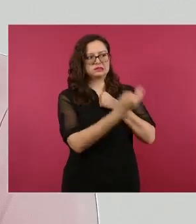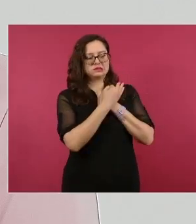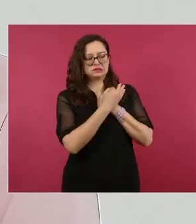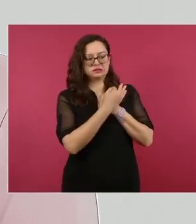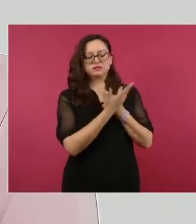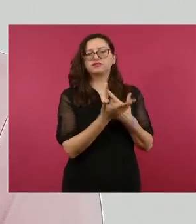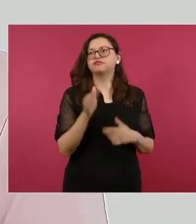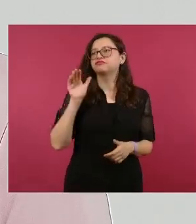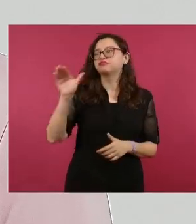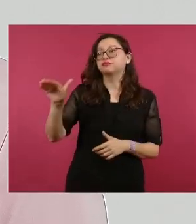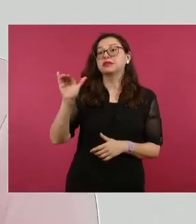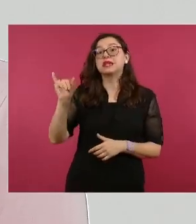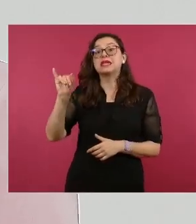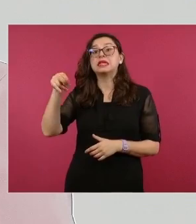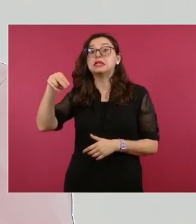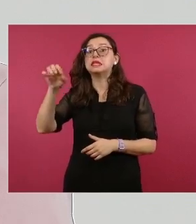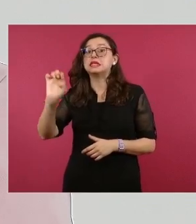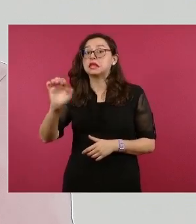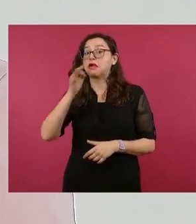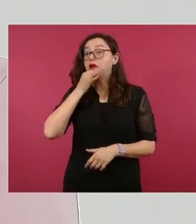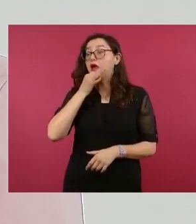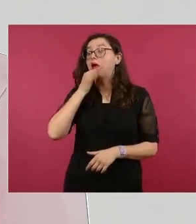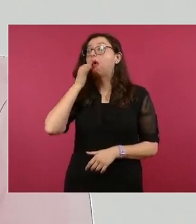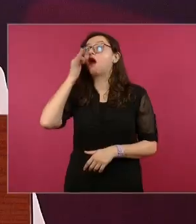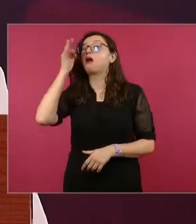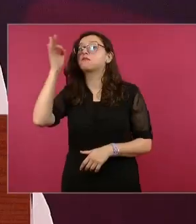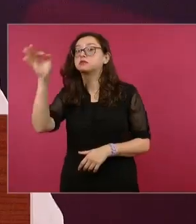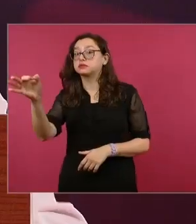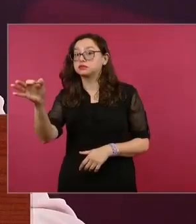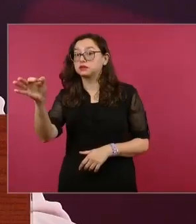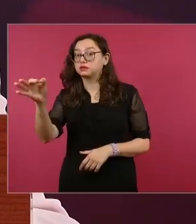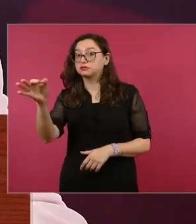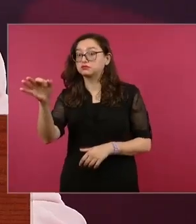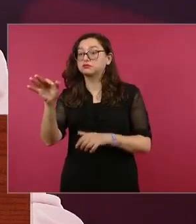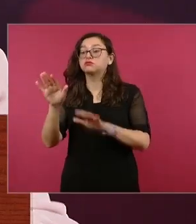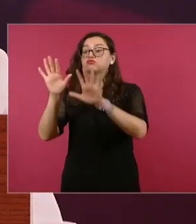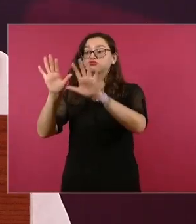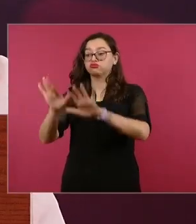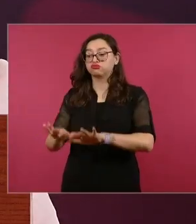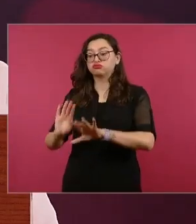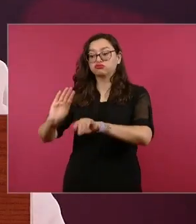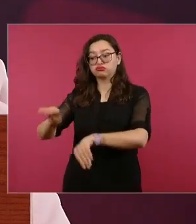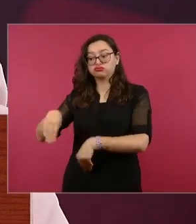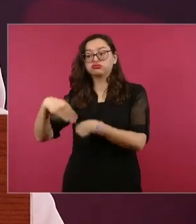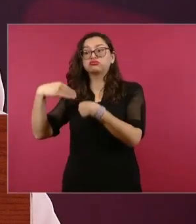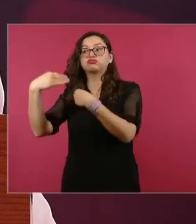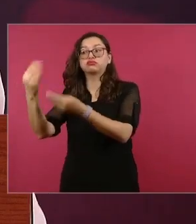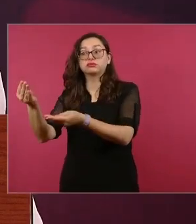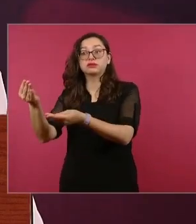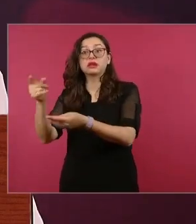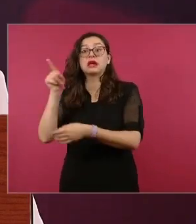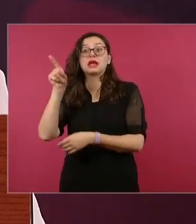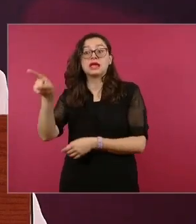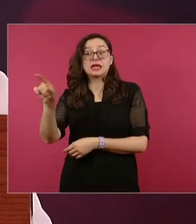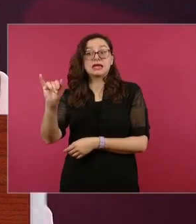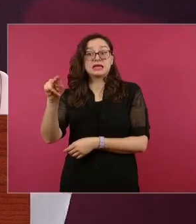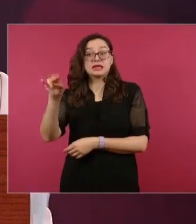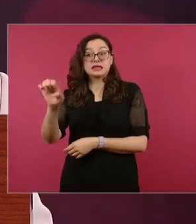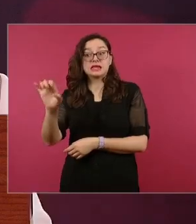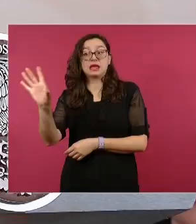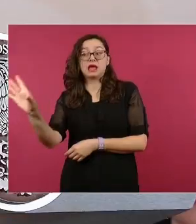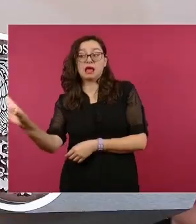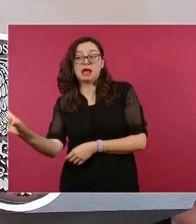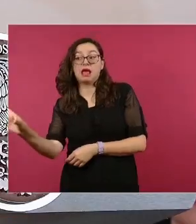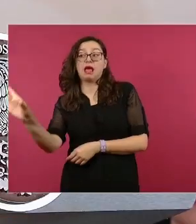de conocimiento a esta secretaría. Nosotros establecemos la coordinación con la Secretaría de la